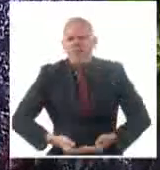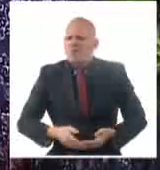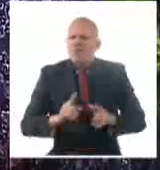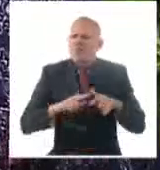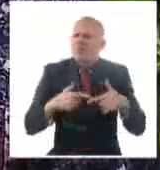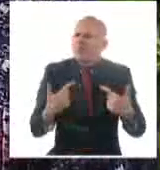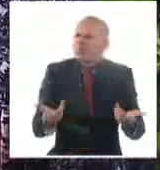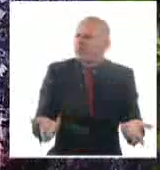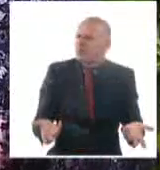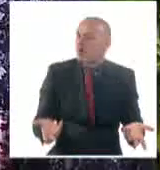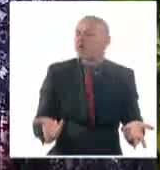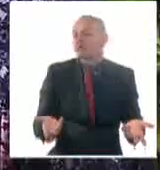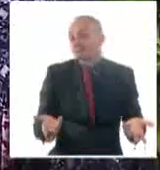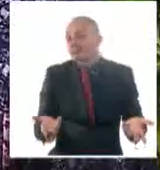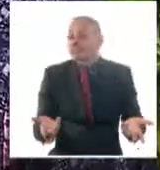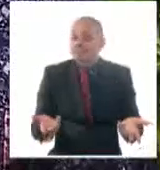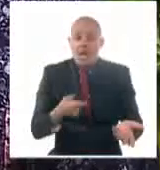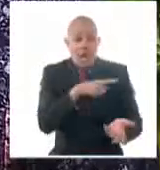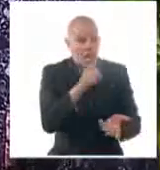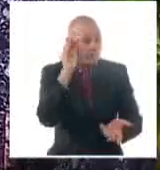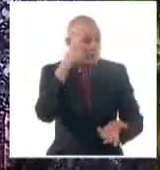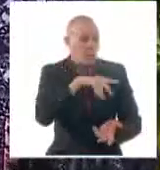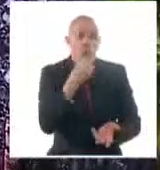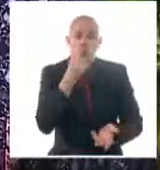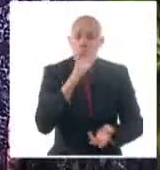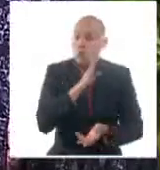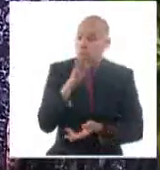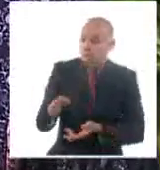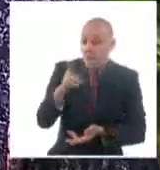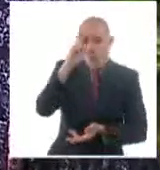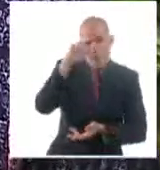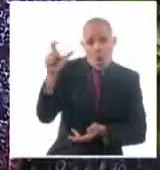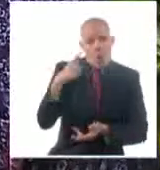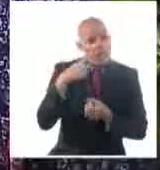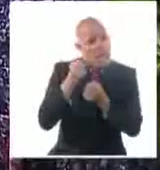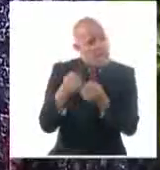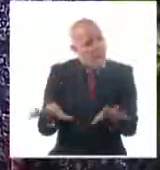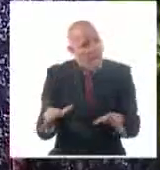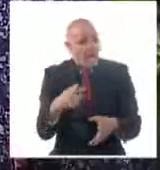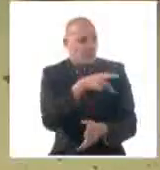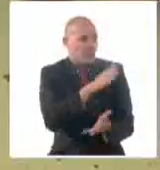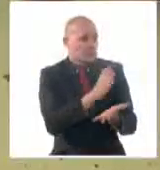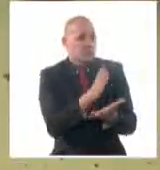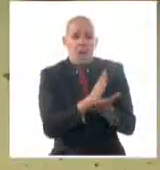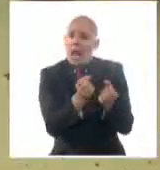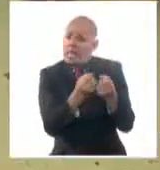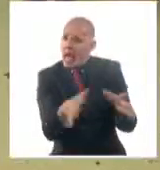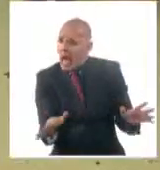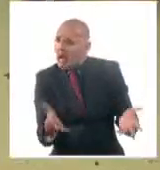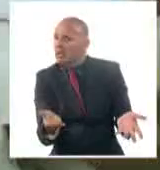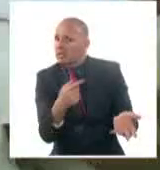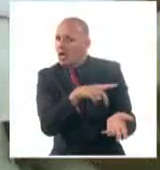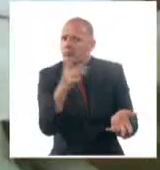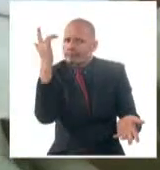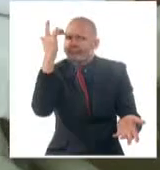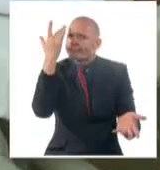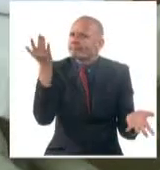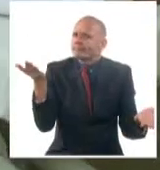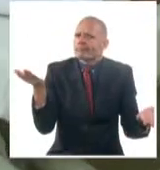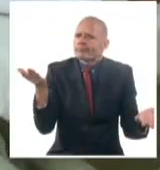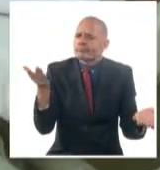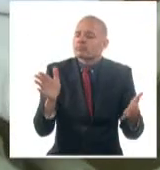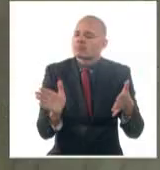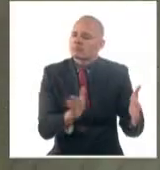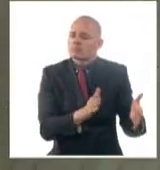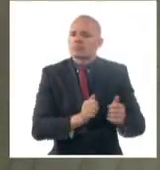con acceso a salud gratuita, con acceso a una educación también gratuita y universal. Entre las determinantes que provocan la